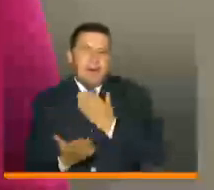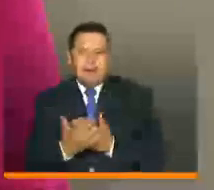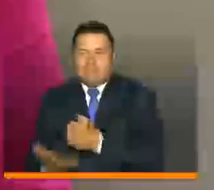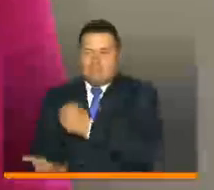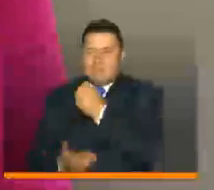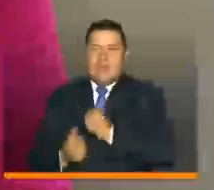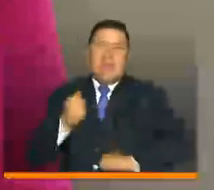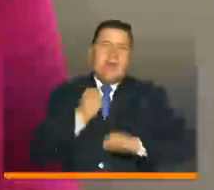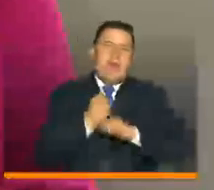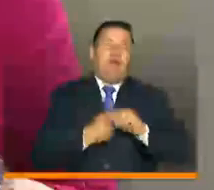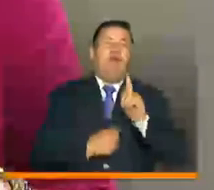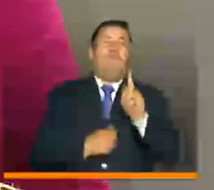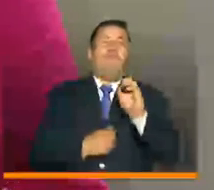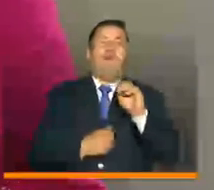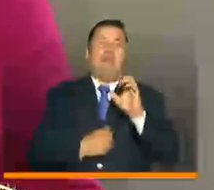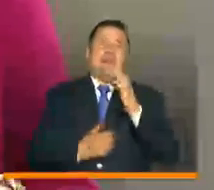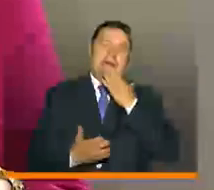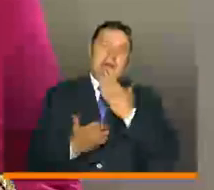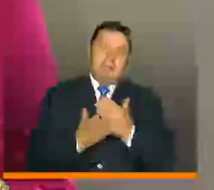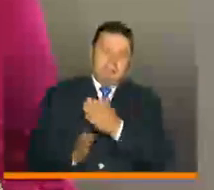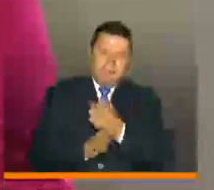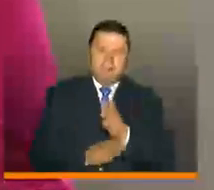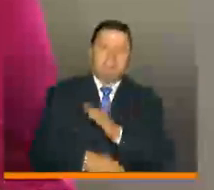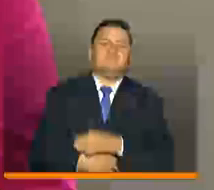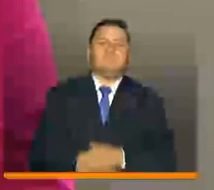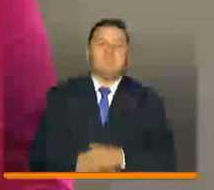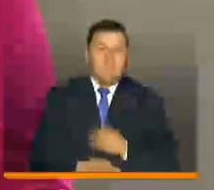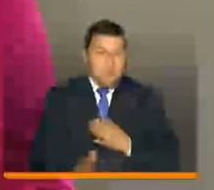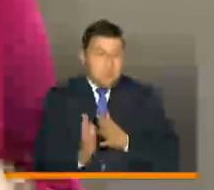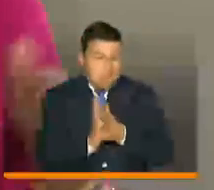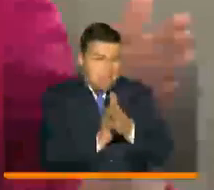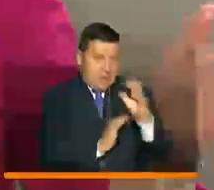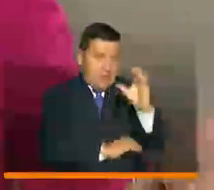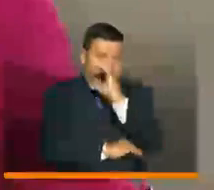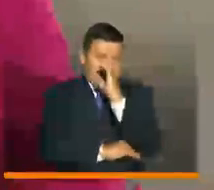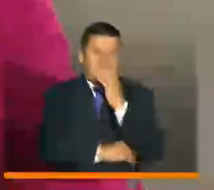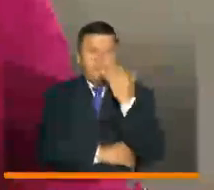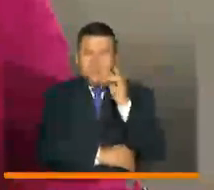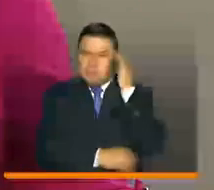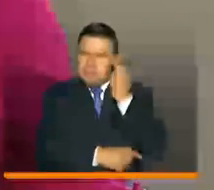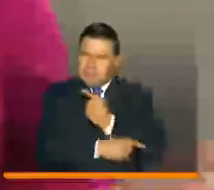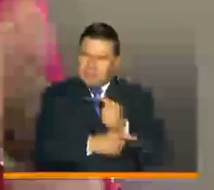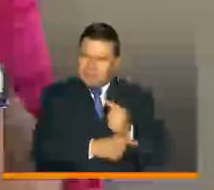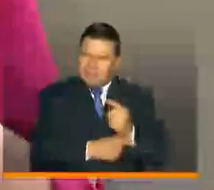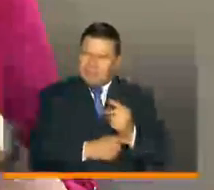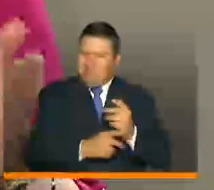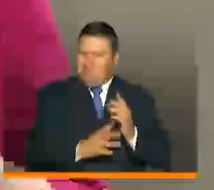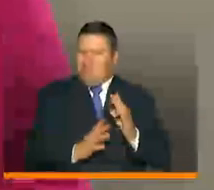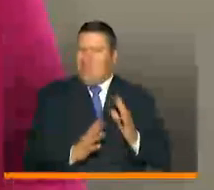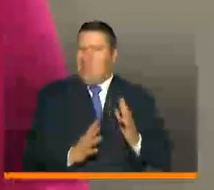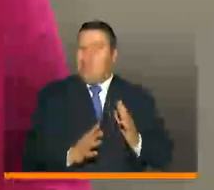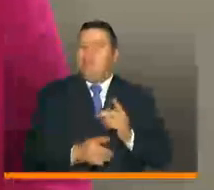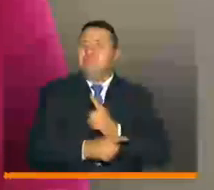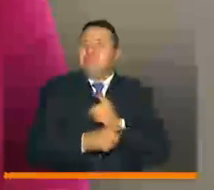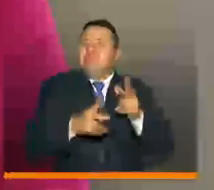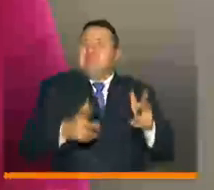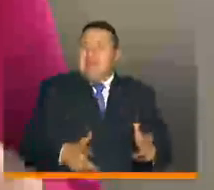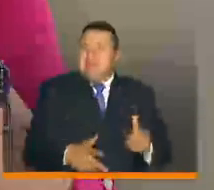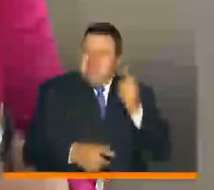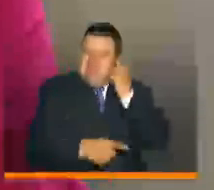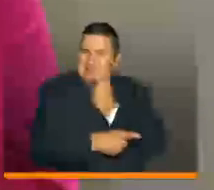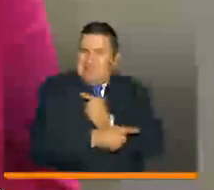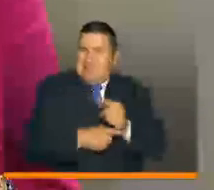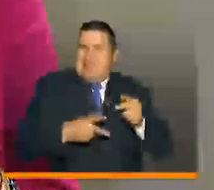al apoyo también del FOME. Y continuamos entonces, presidente, contándole a los colombianos que luego de la semana de receso, recuerden que estábamos hace una semana